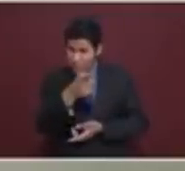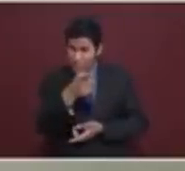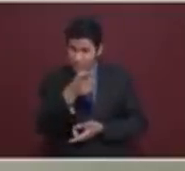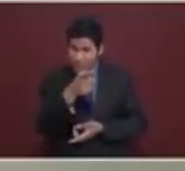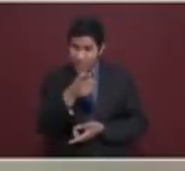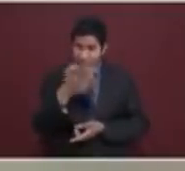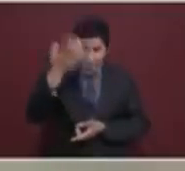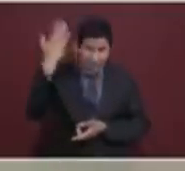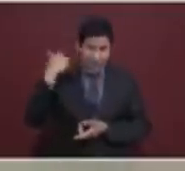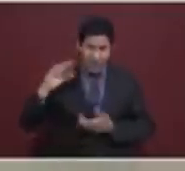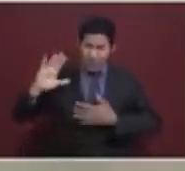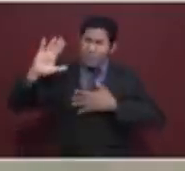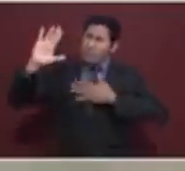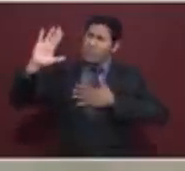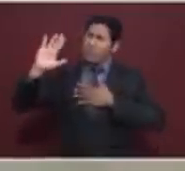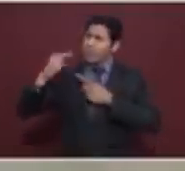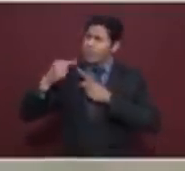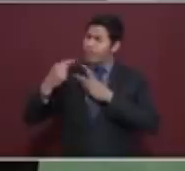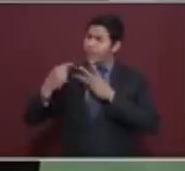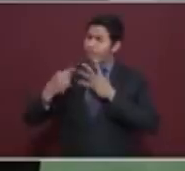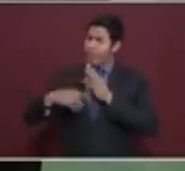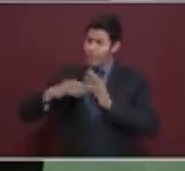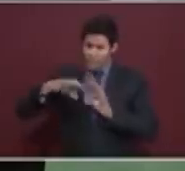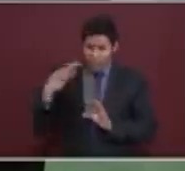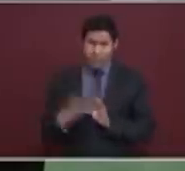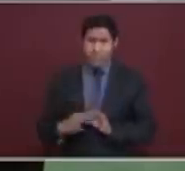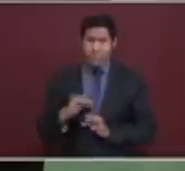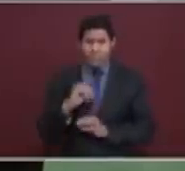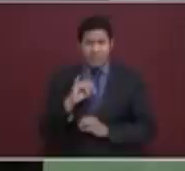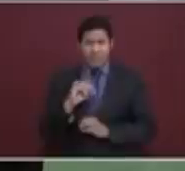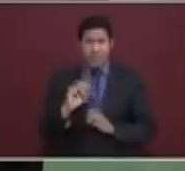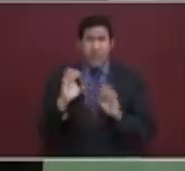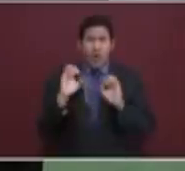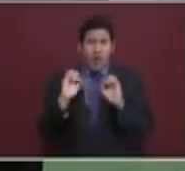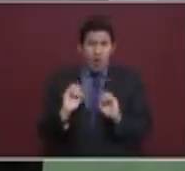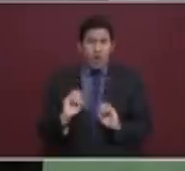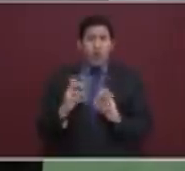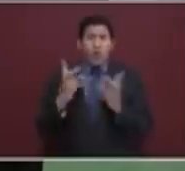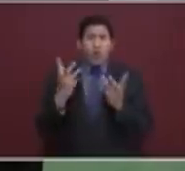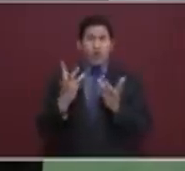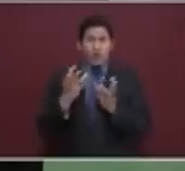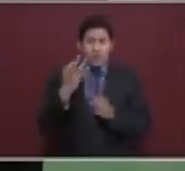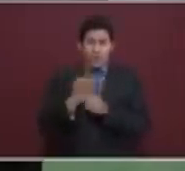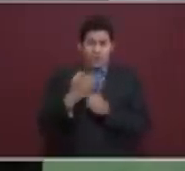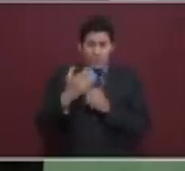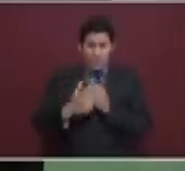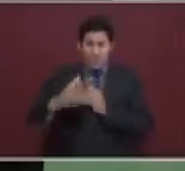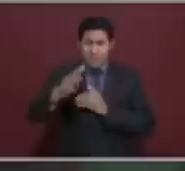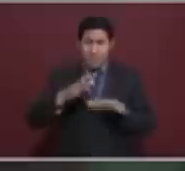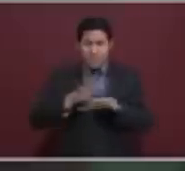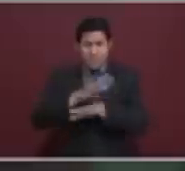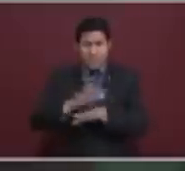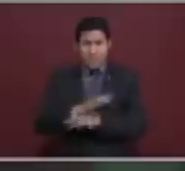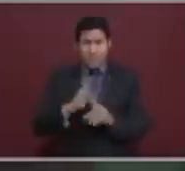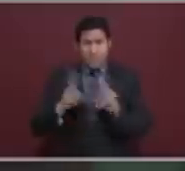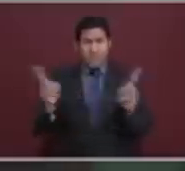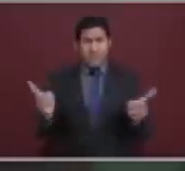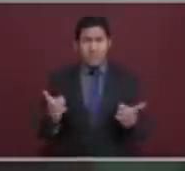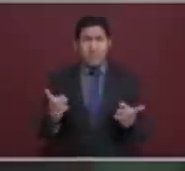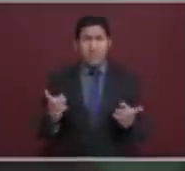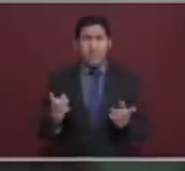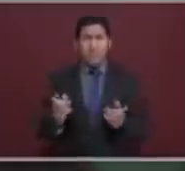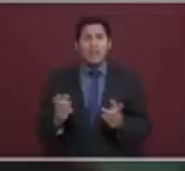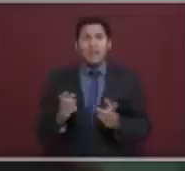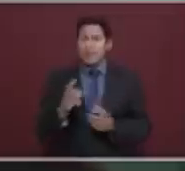sus compromisos de campaña y si considera que el decreto es hasta el momento exitoso sin este porque ya comenzamos